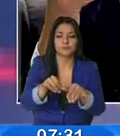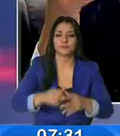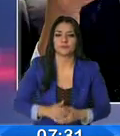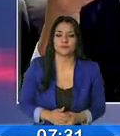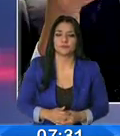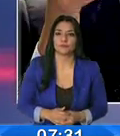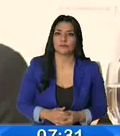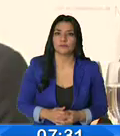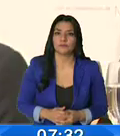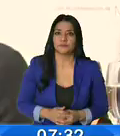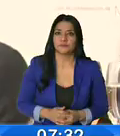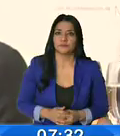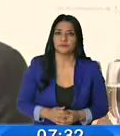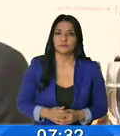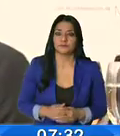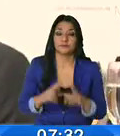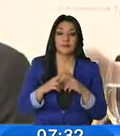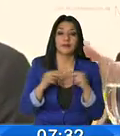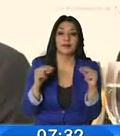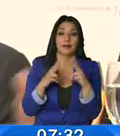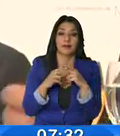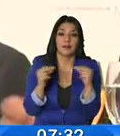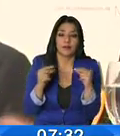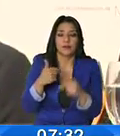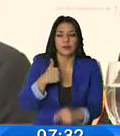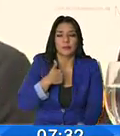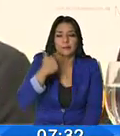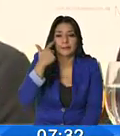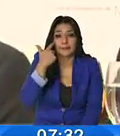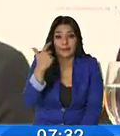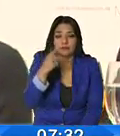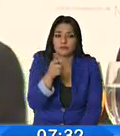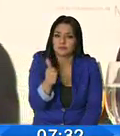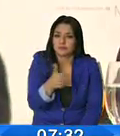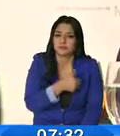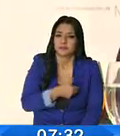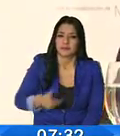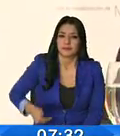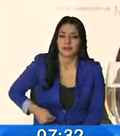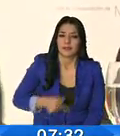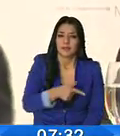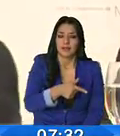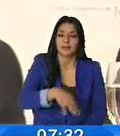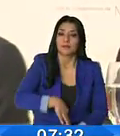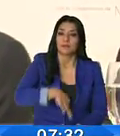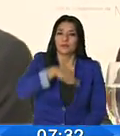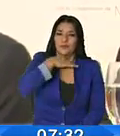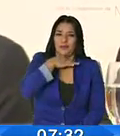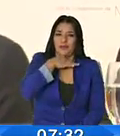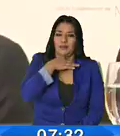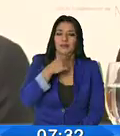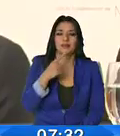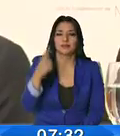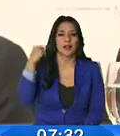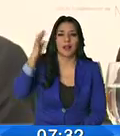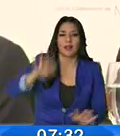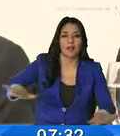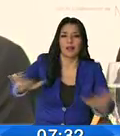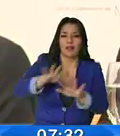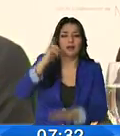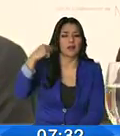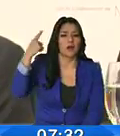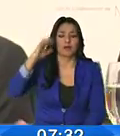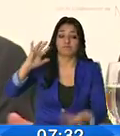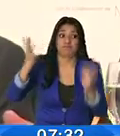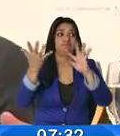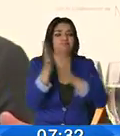Situación de Nicaragua. Bueno, realmente yo pienso que, al igual que lo dice el presidente Mujica, que se alocaron, se